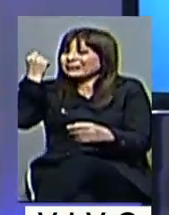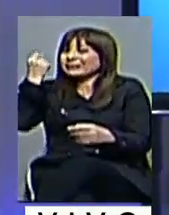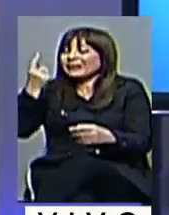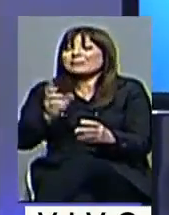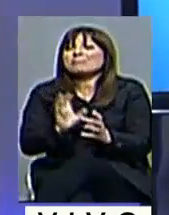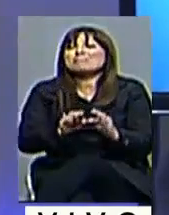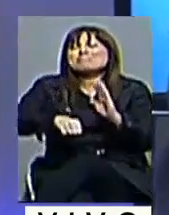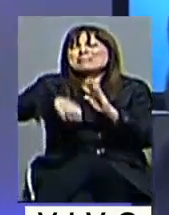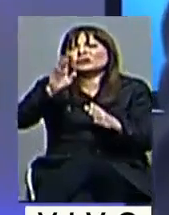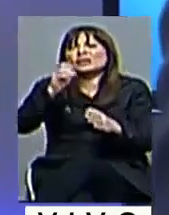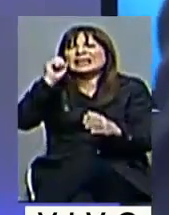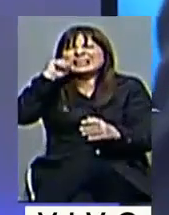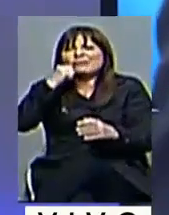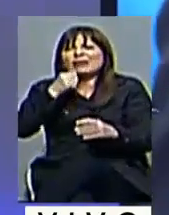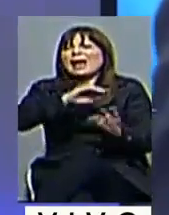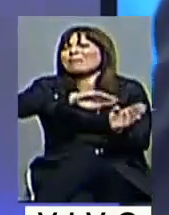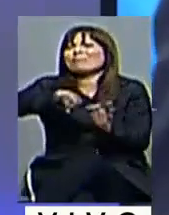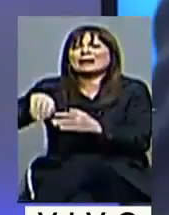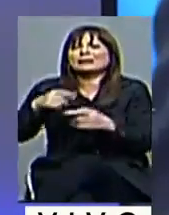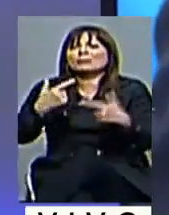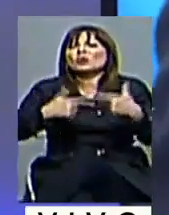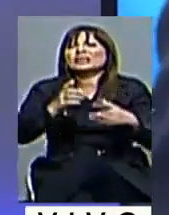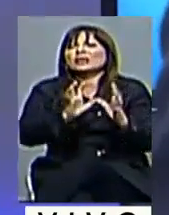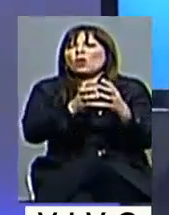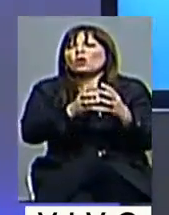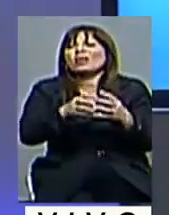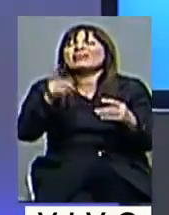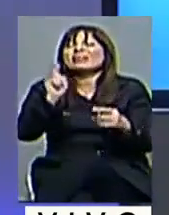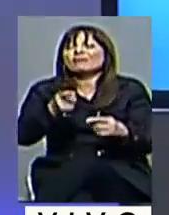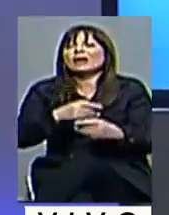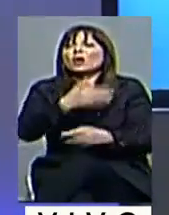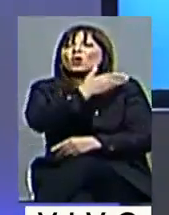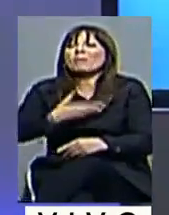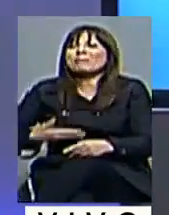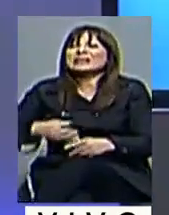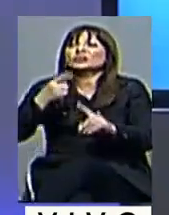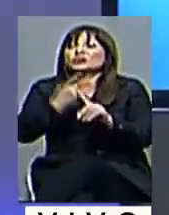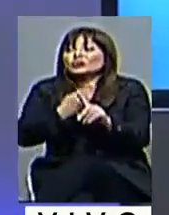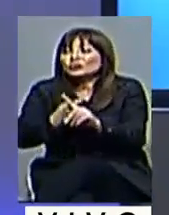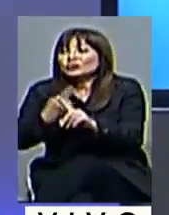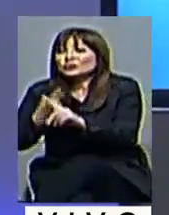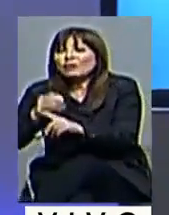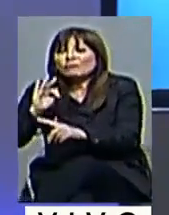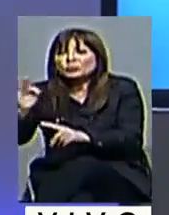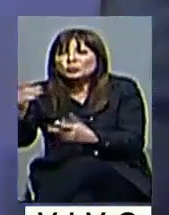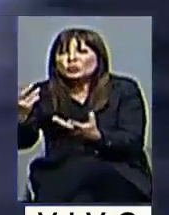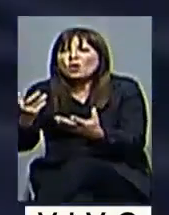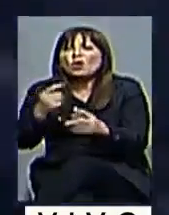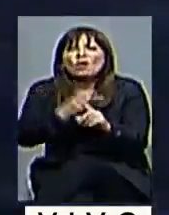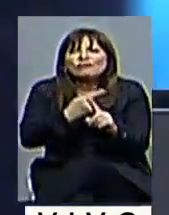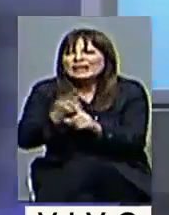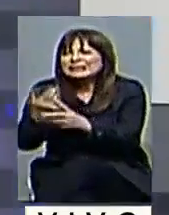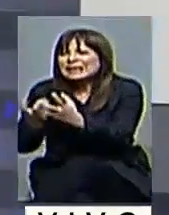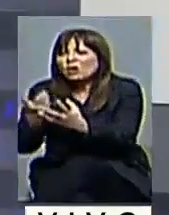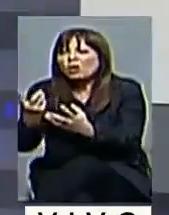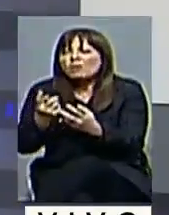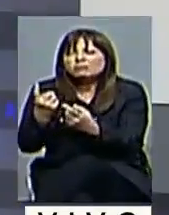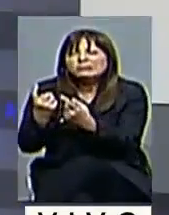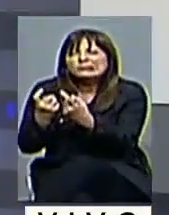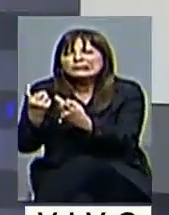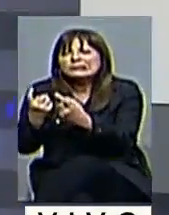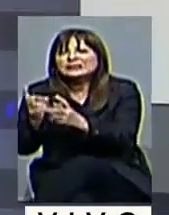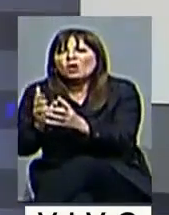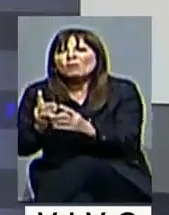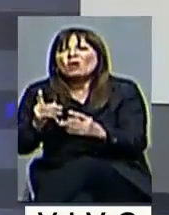aportar en otros sectores y hacer un gobierno más amplio, un gobierno que conversa más, yo feliz de verlo así, igual que se le hizo un guiño a la ADC con Jaime